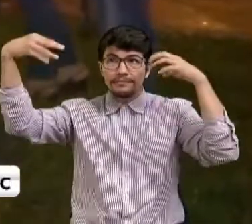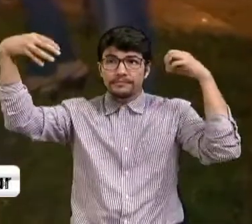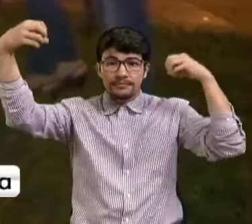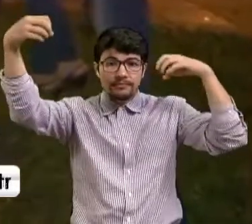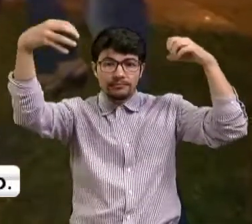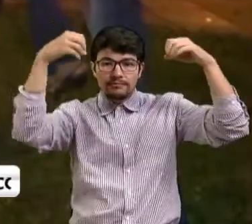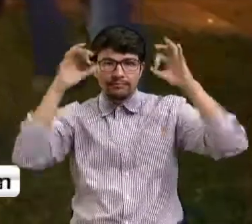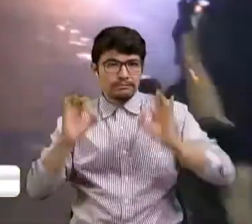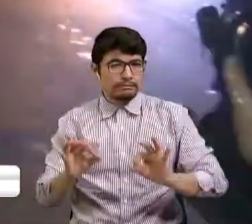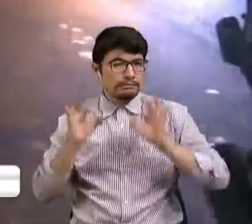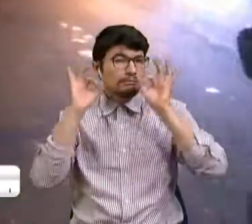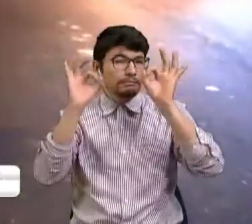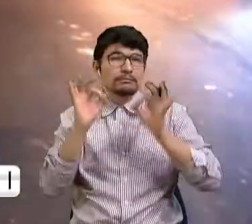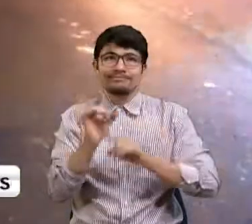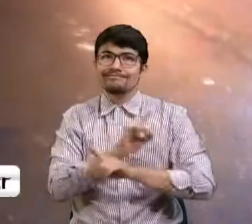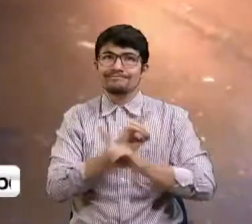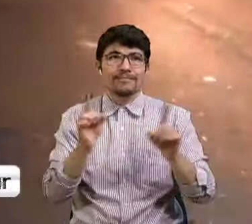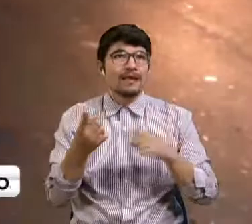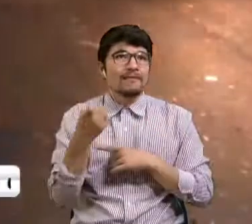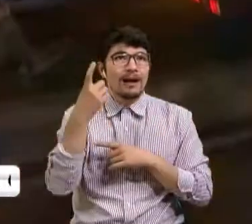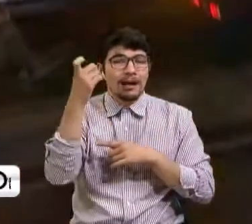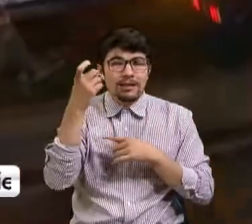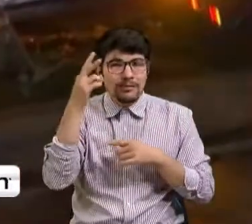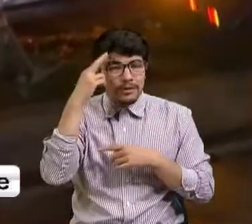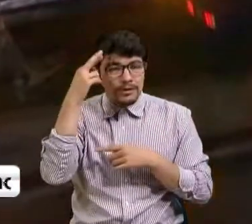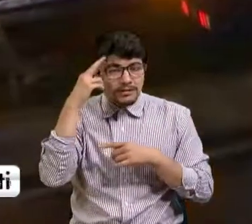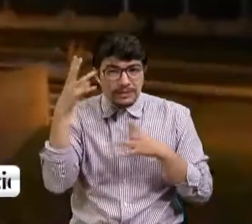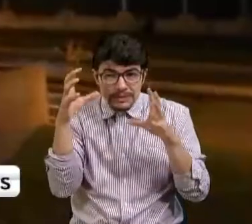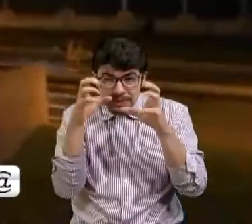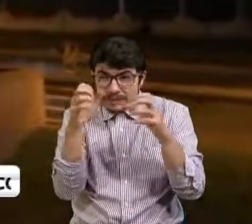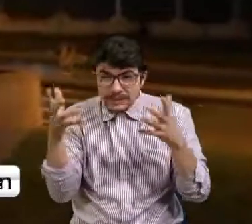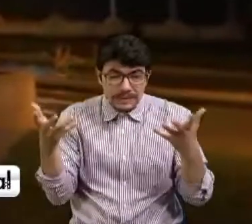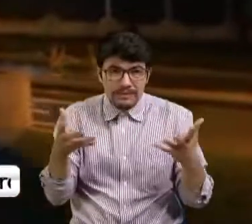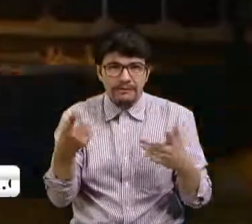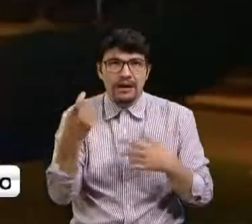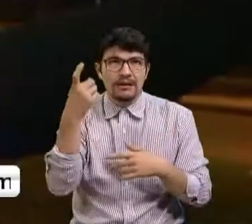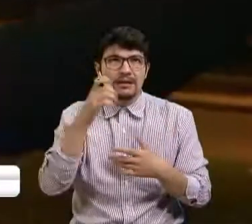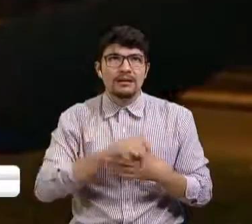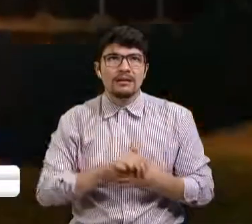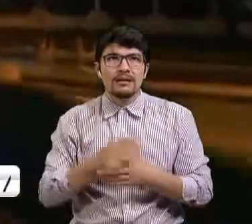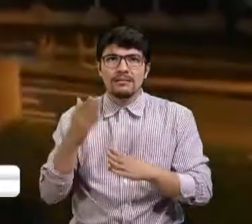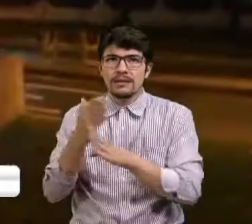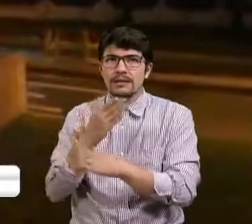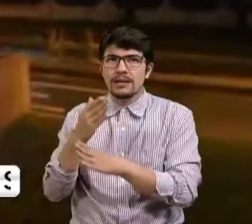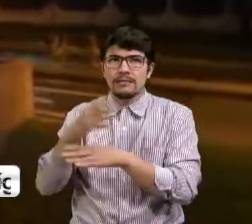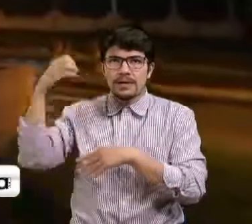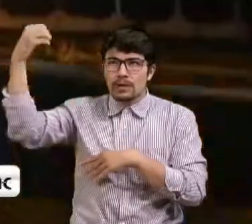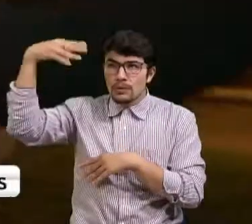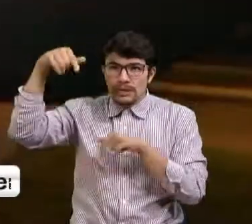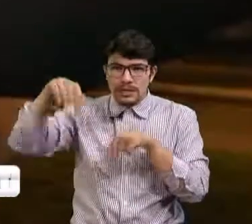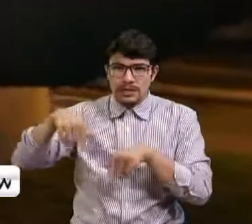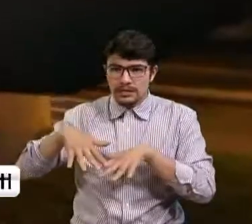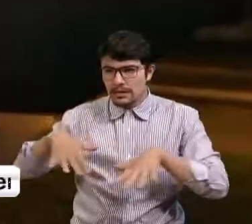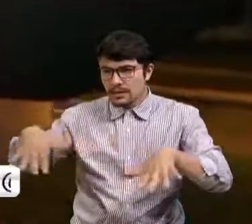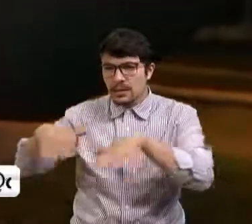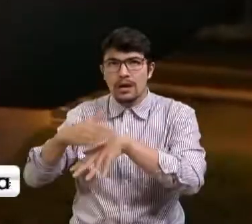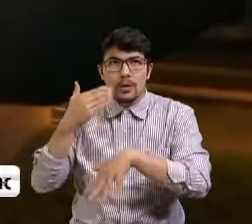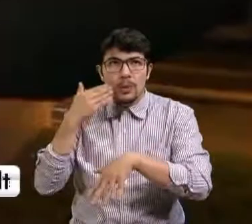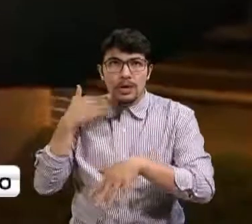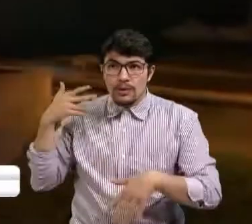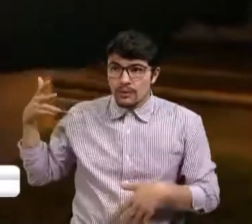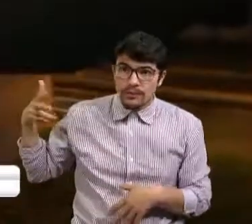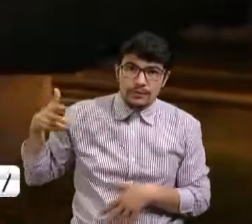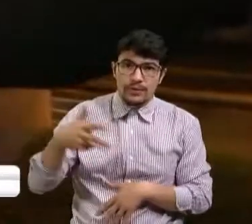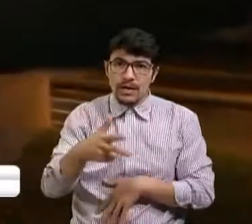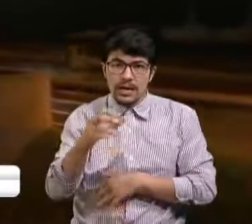están del todo instaladas y en funcionamiento pone más inmigración acá porque cuando tiene los carros